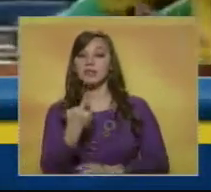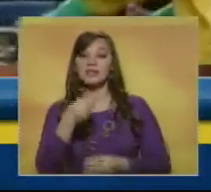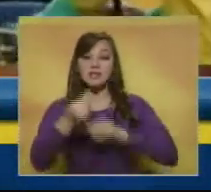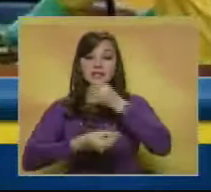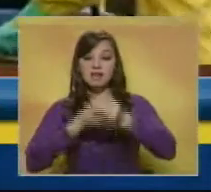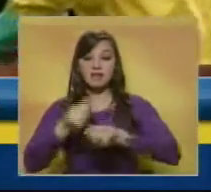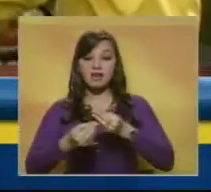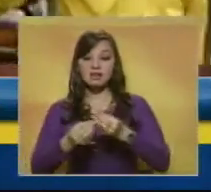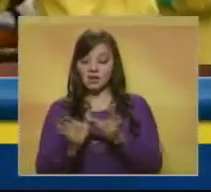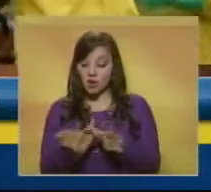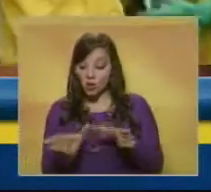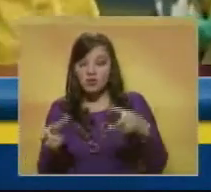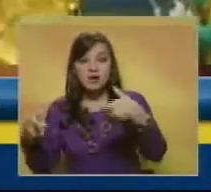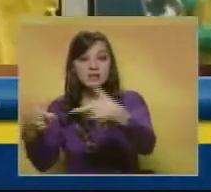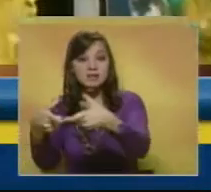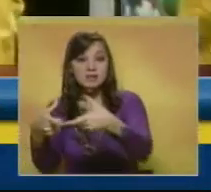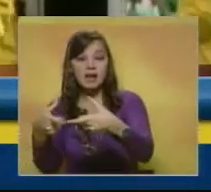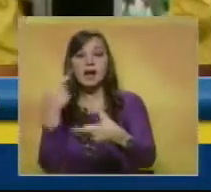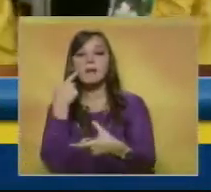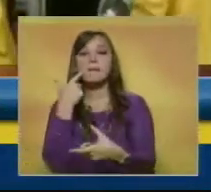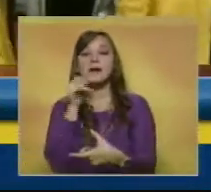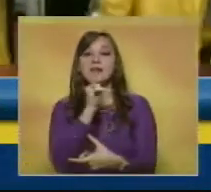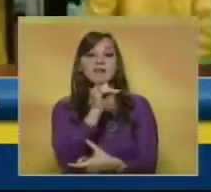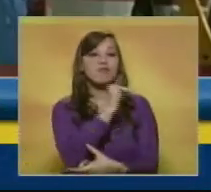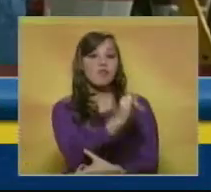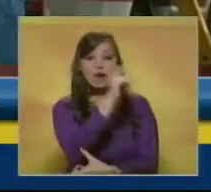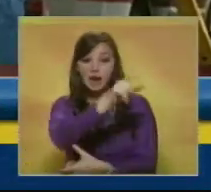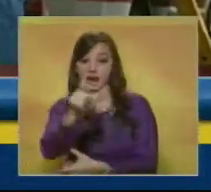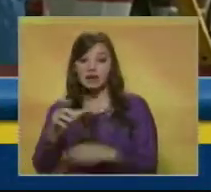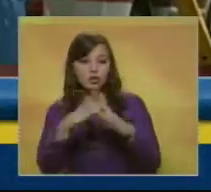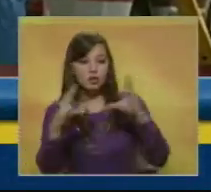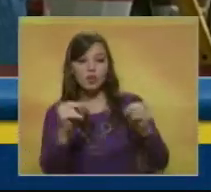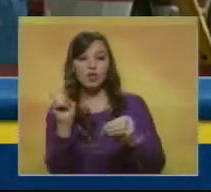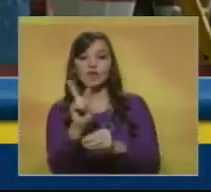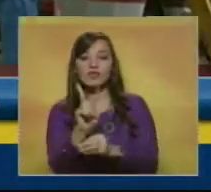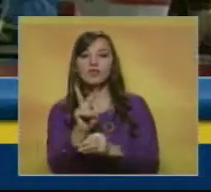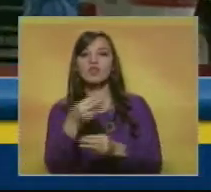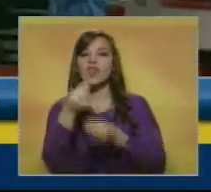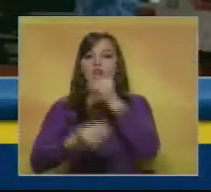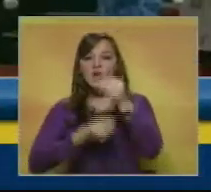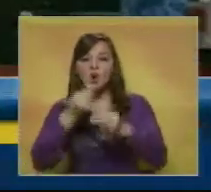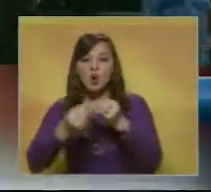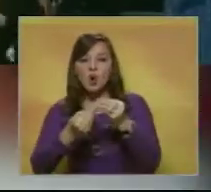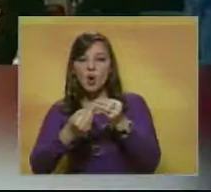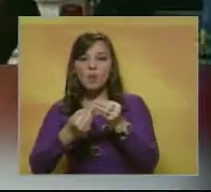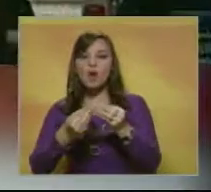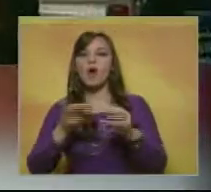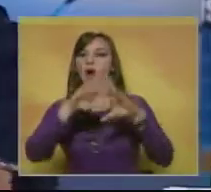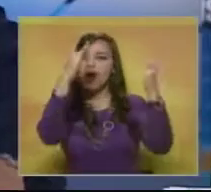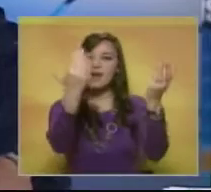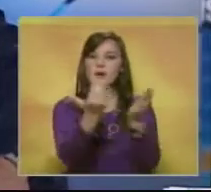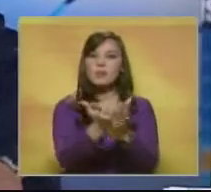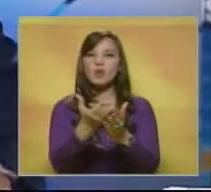instalará una sala situacional para mantener informados a los venezolanos sobre la evolución del ébola en el mundo.